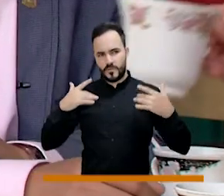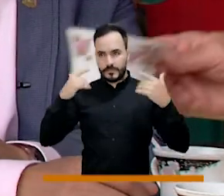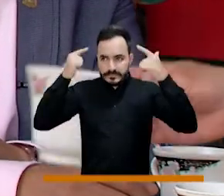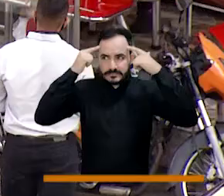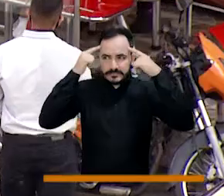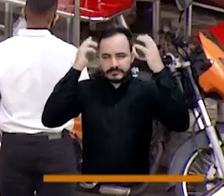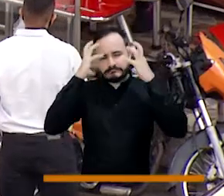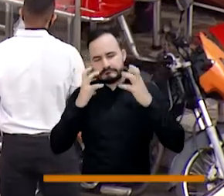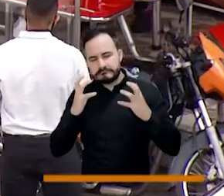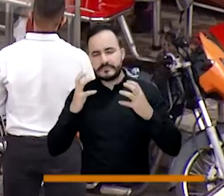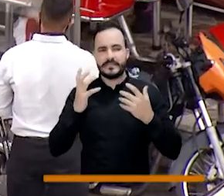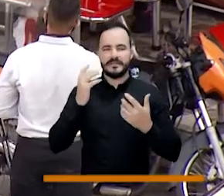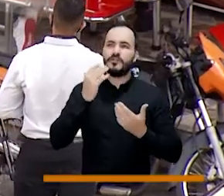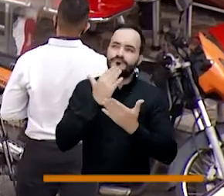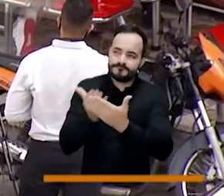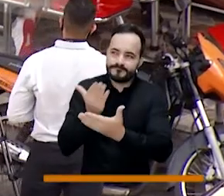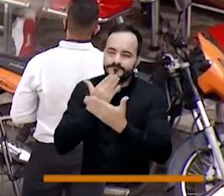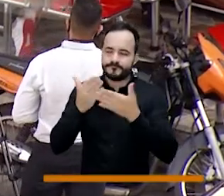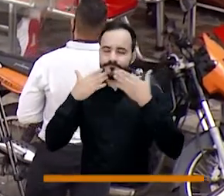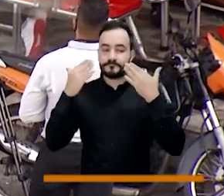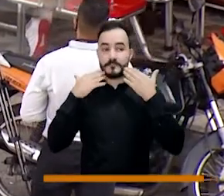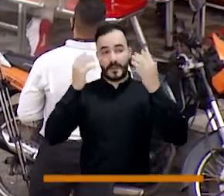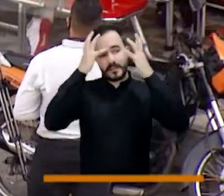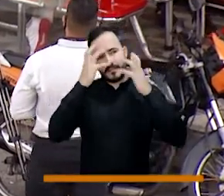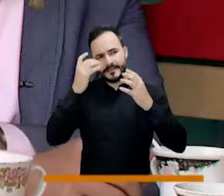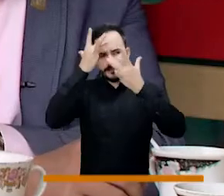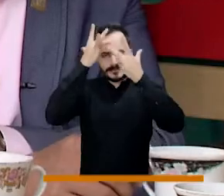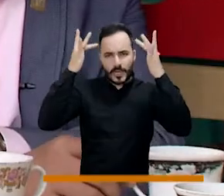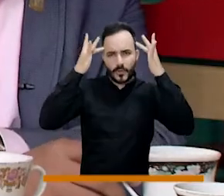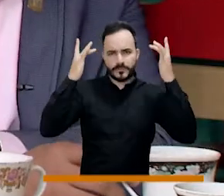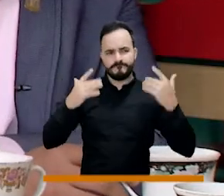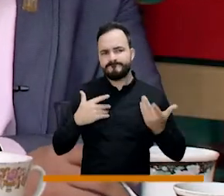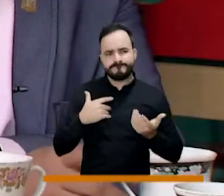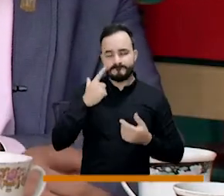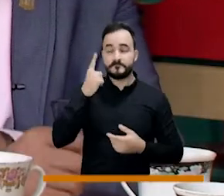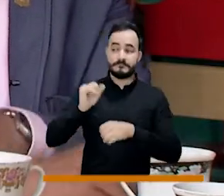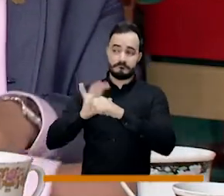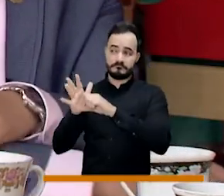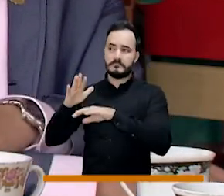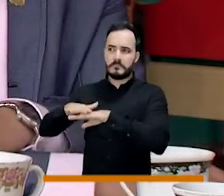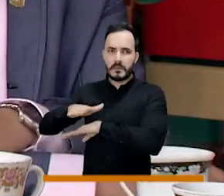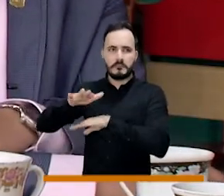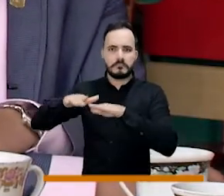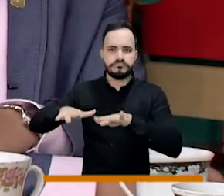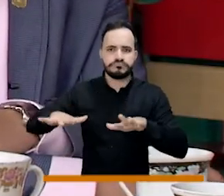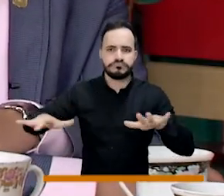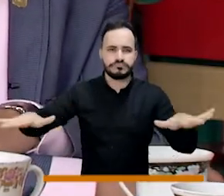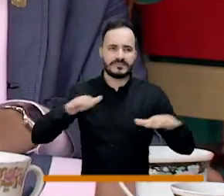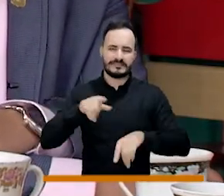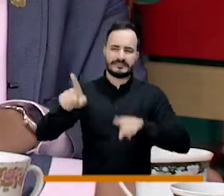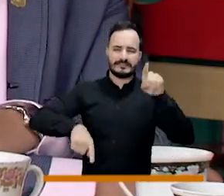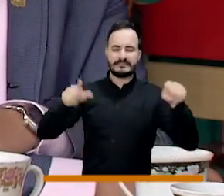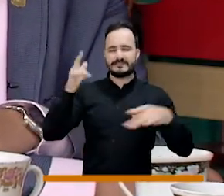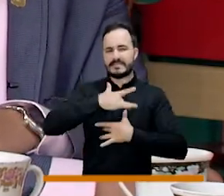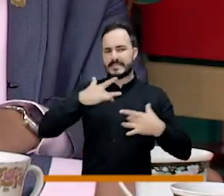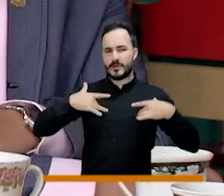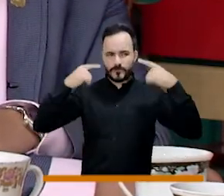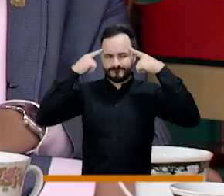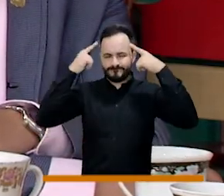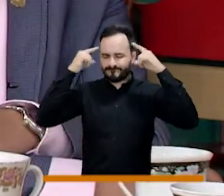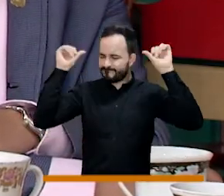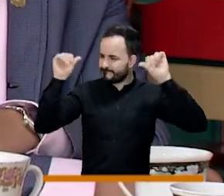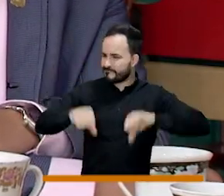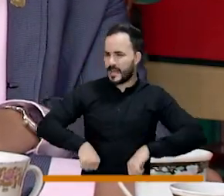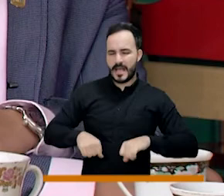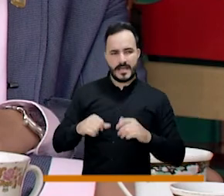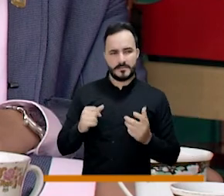en materia de salud mental. Muy amable. Sin duda, la pandemia ha tenido unos efectos o devastadores